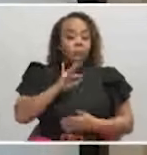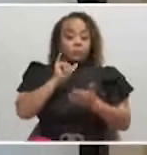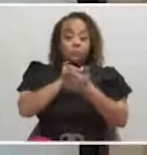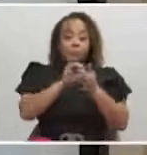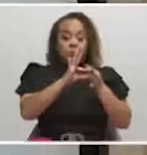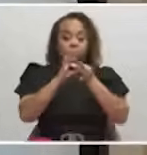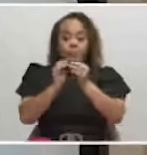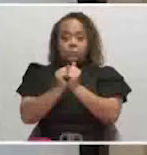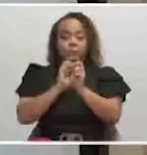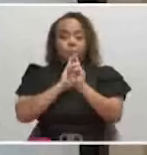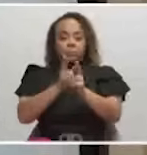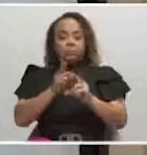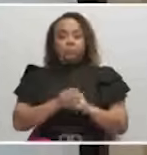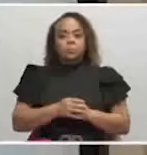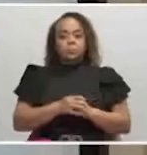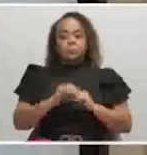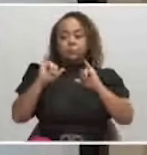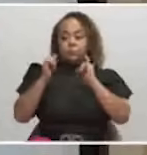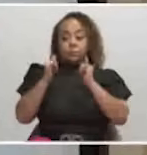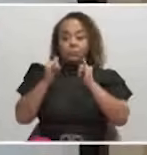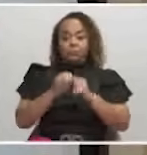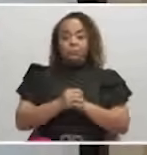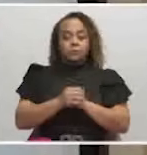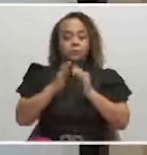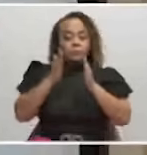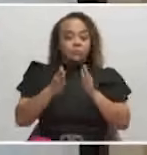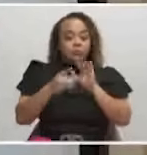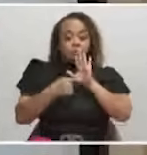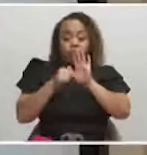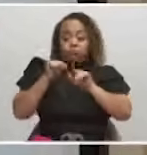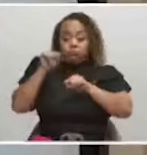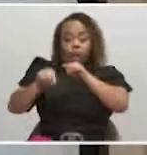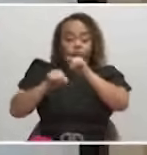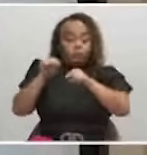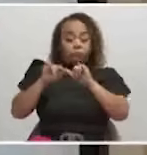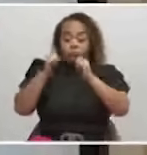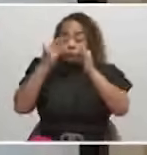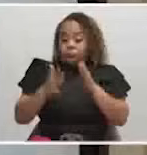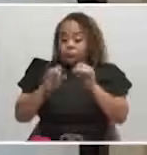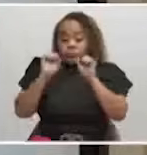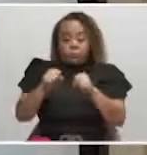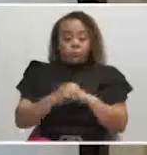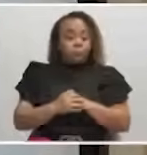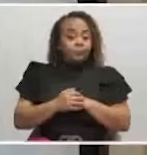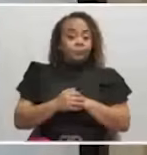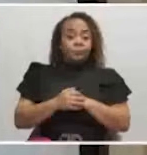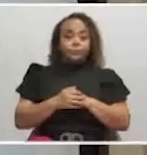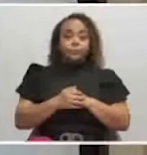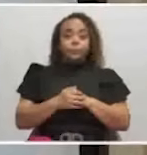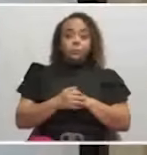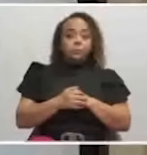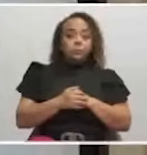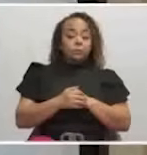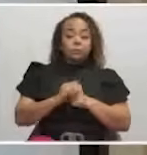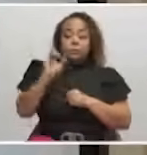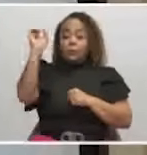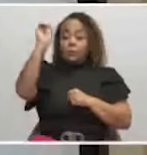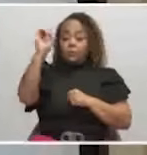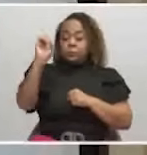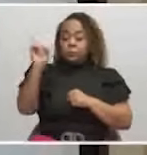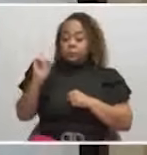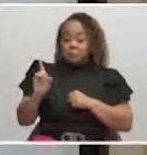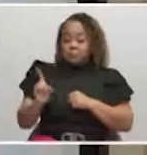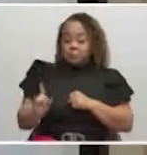rendimiento. El jugador está expuesto a críticas, el jugador está expuesto a que domingo a domingo,